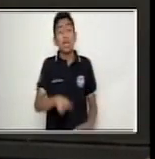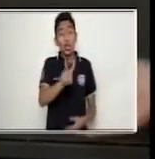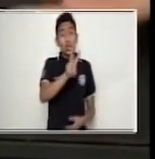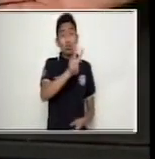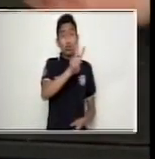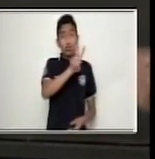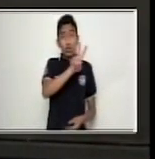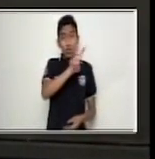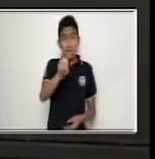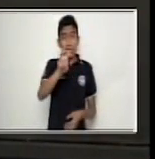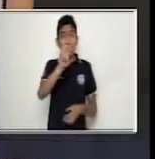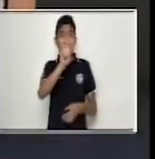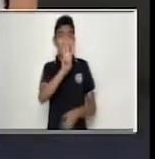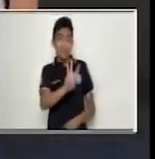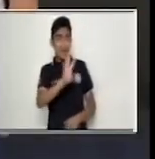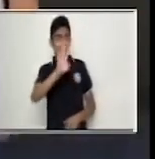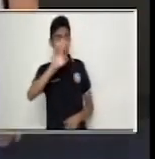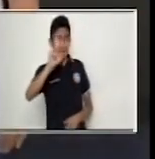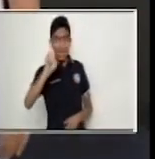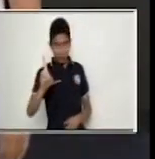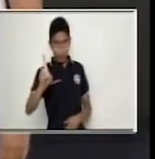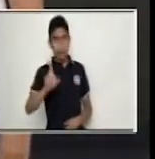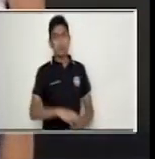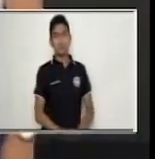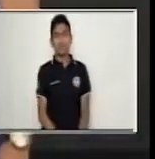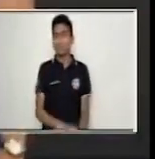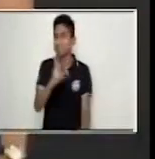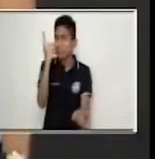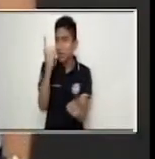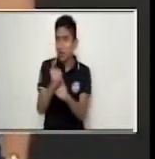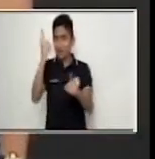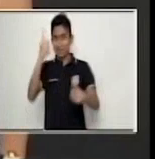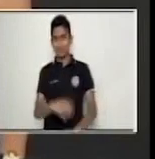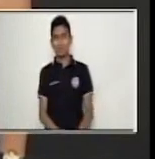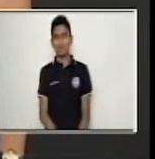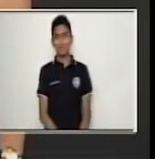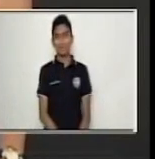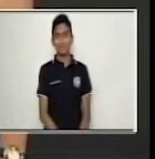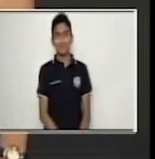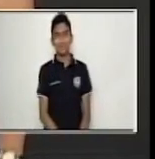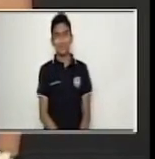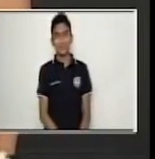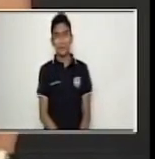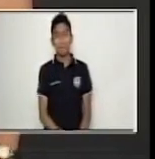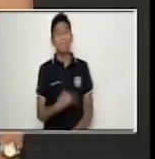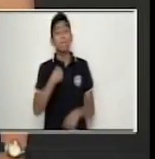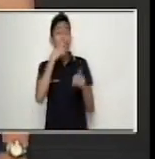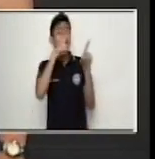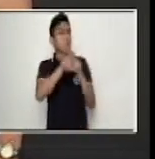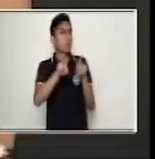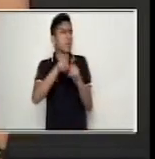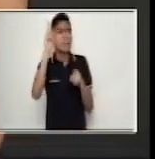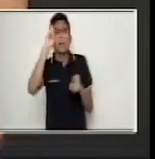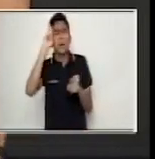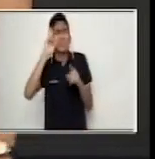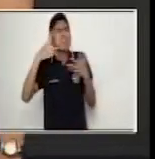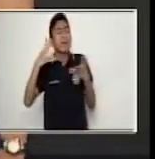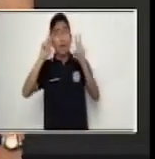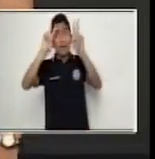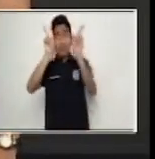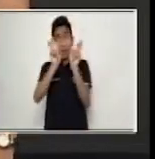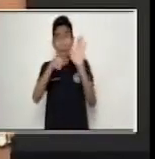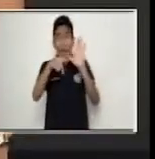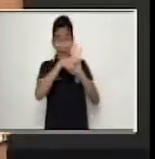235, 31 es la respuesta, ¿correcto? Muy bien, recuerda siempre que en la resta